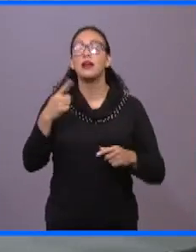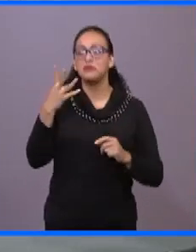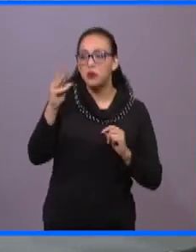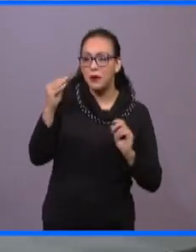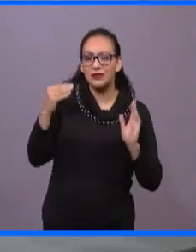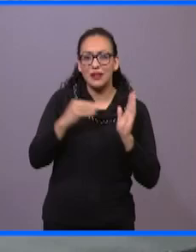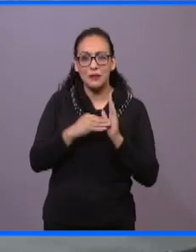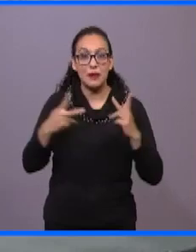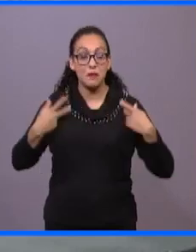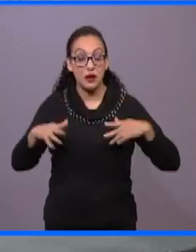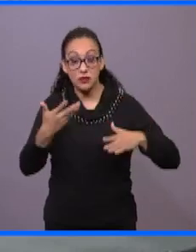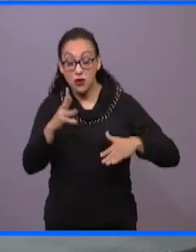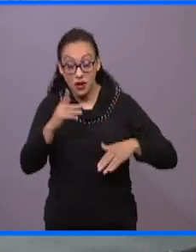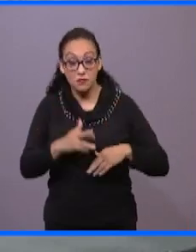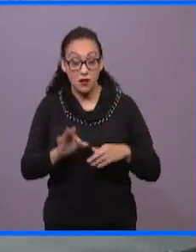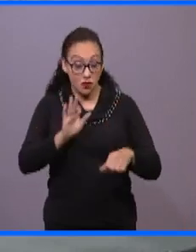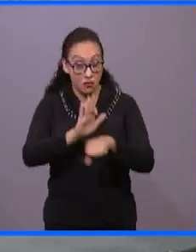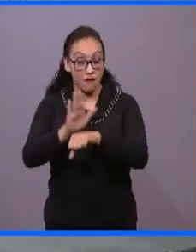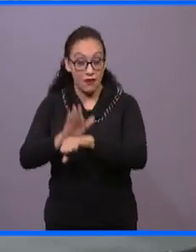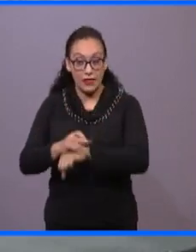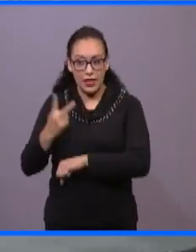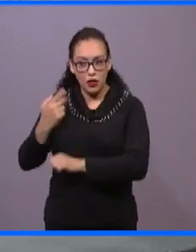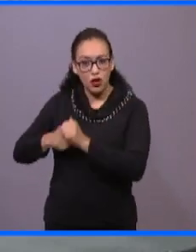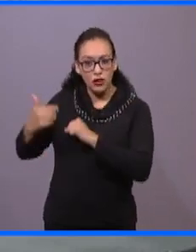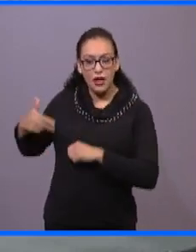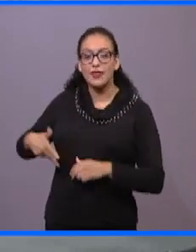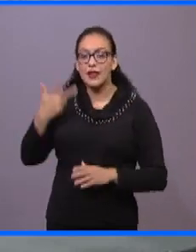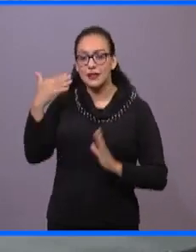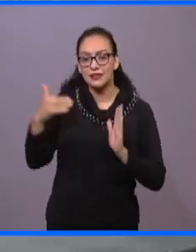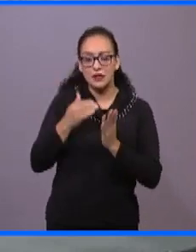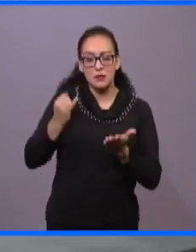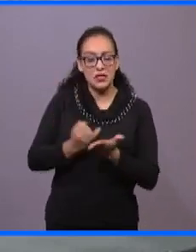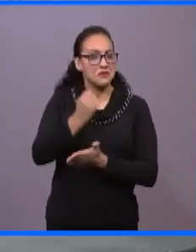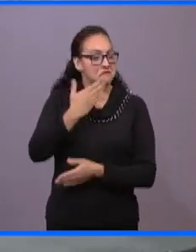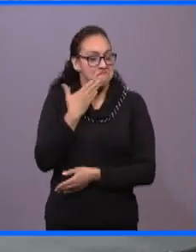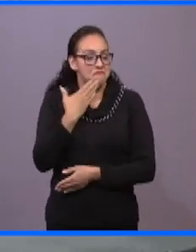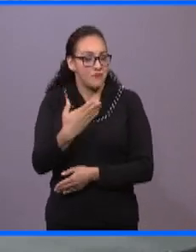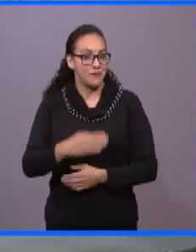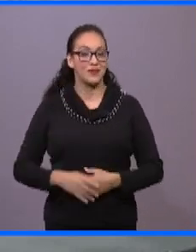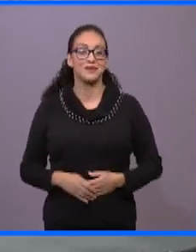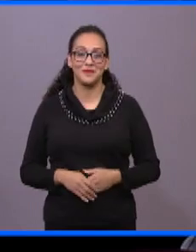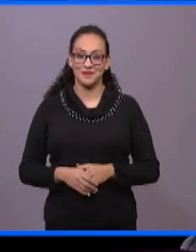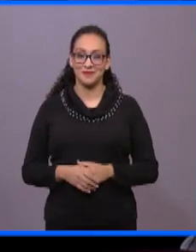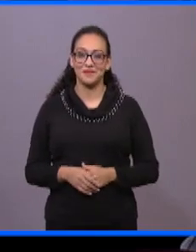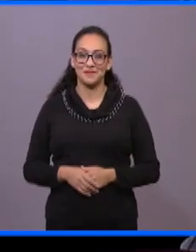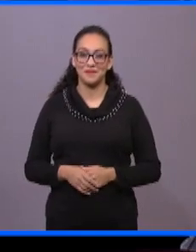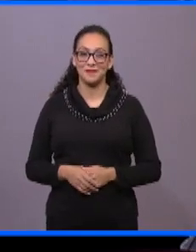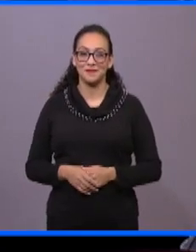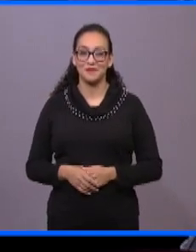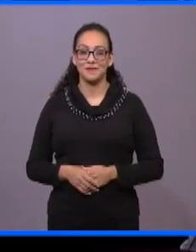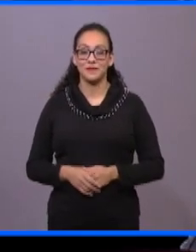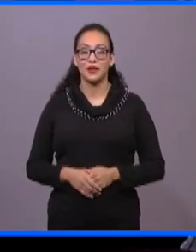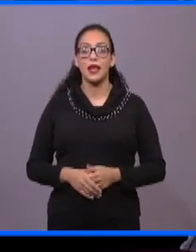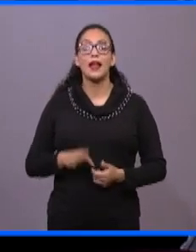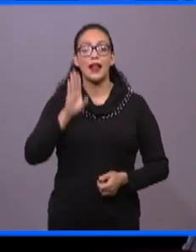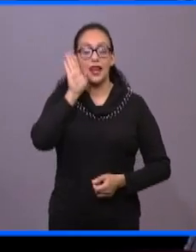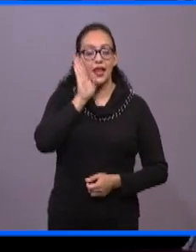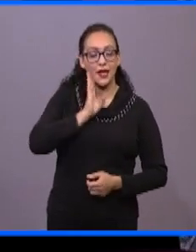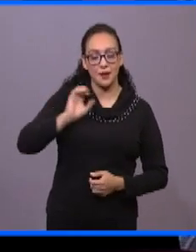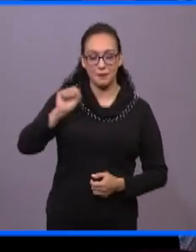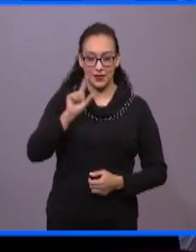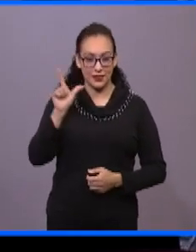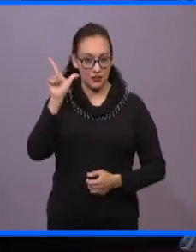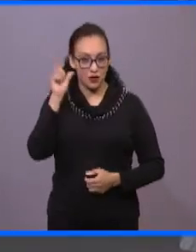personas y en los últimos 2 años ha logrado más de 13,000 sentencias favorables. La ministra presidenta